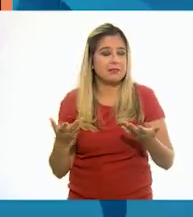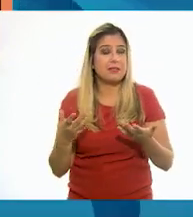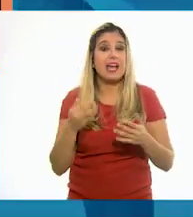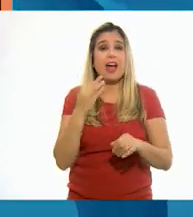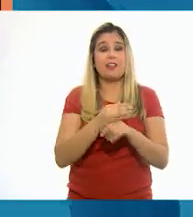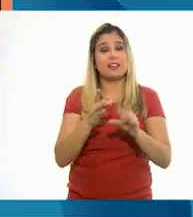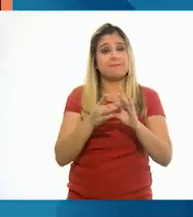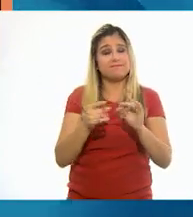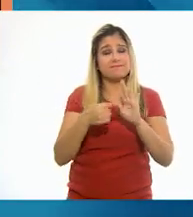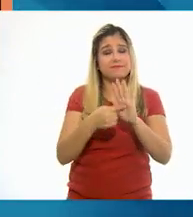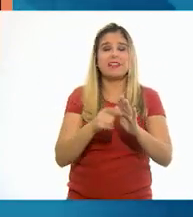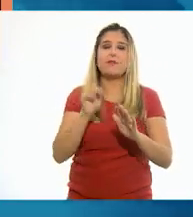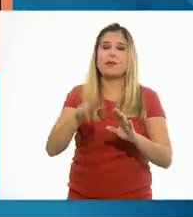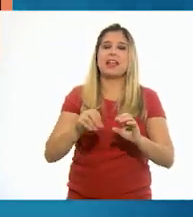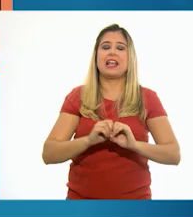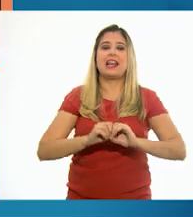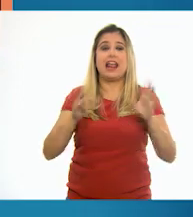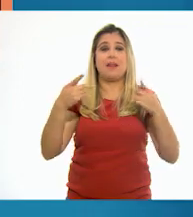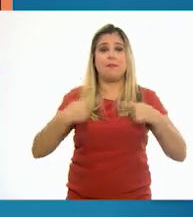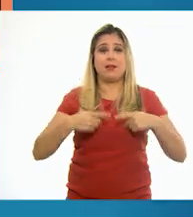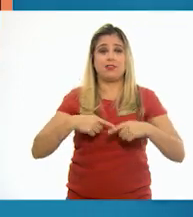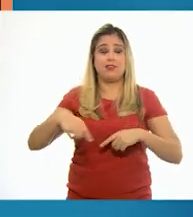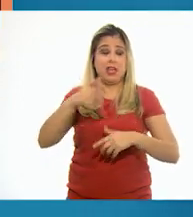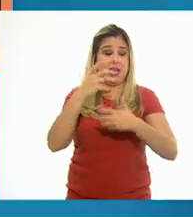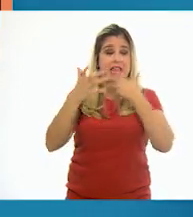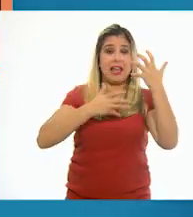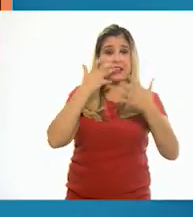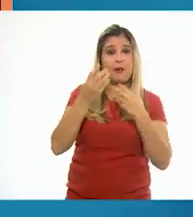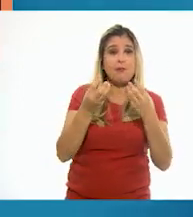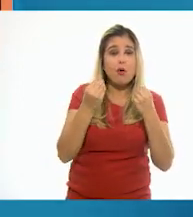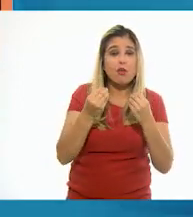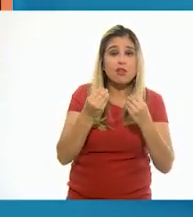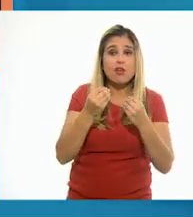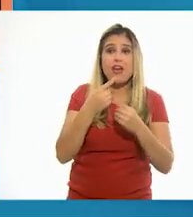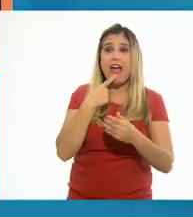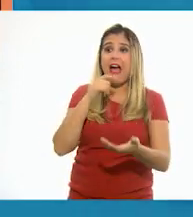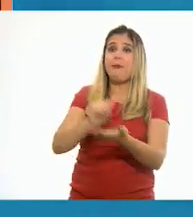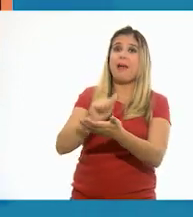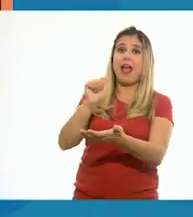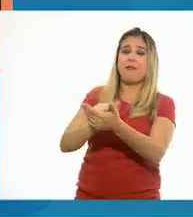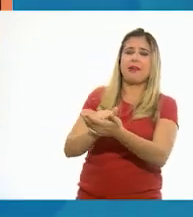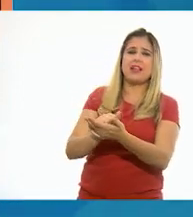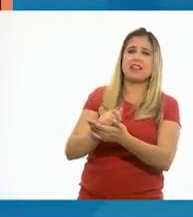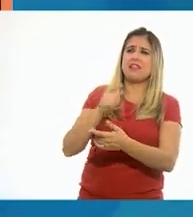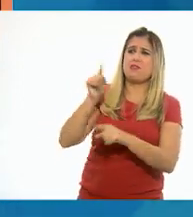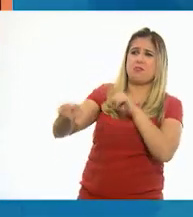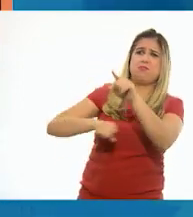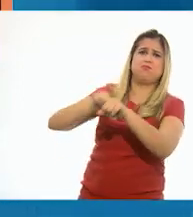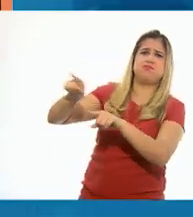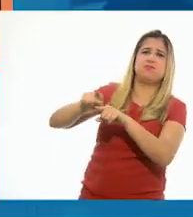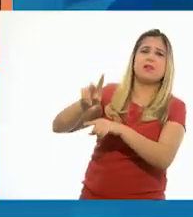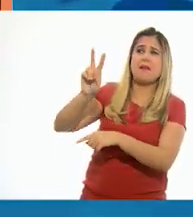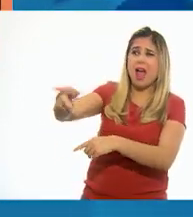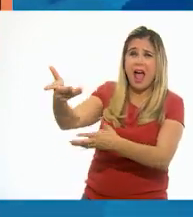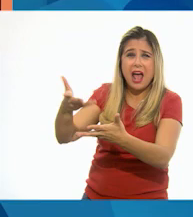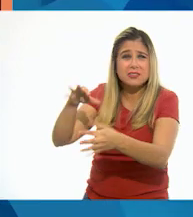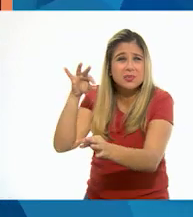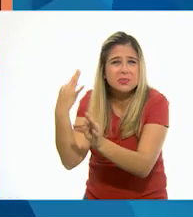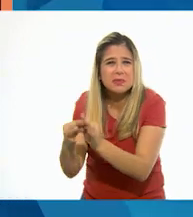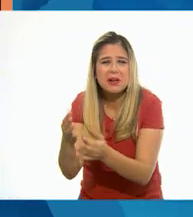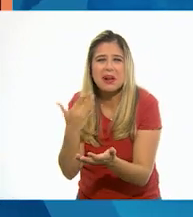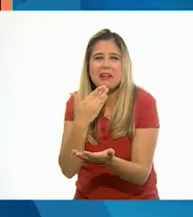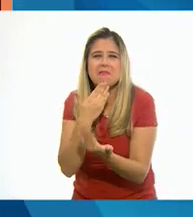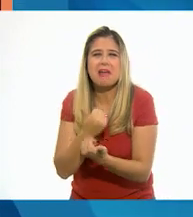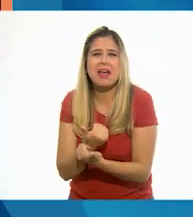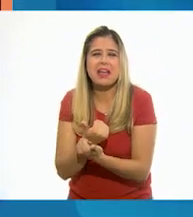moraleja es muy clara. Las personas que gritan mucho no son una amenaza y conserva cierto ritmo que delata su origen.